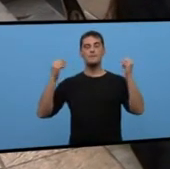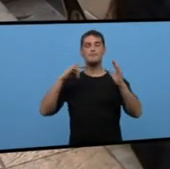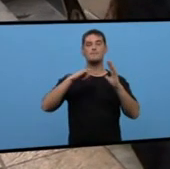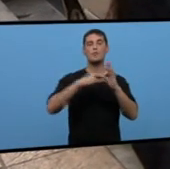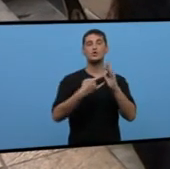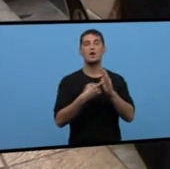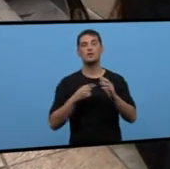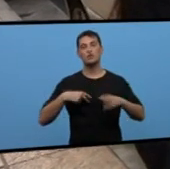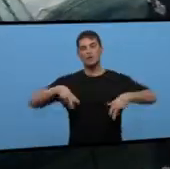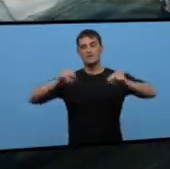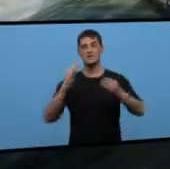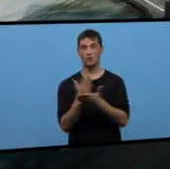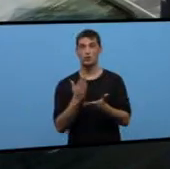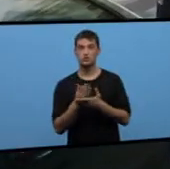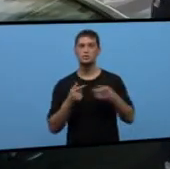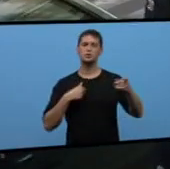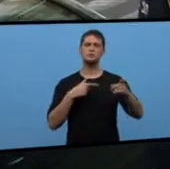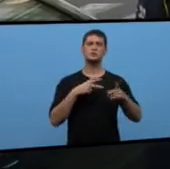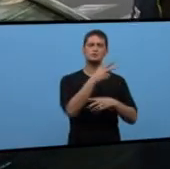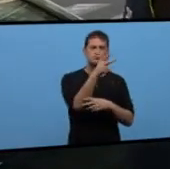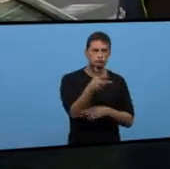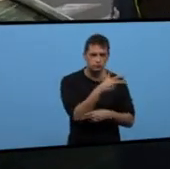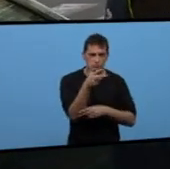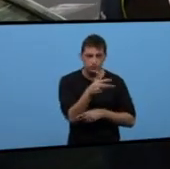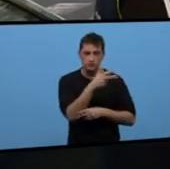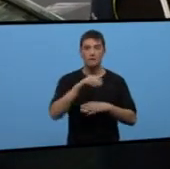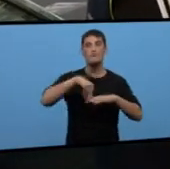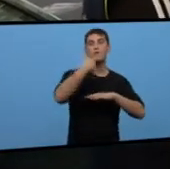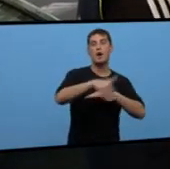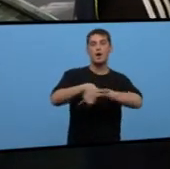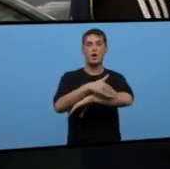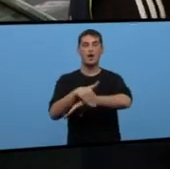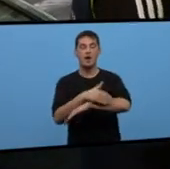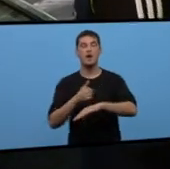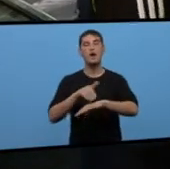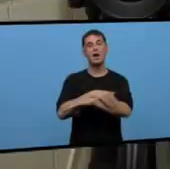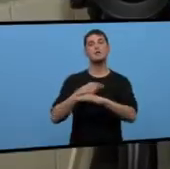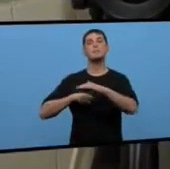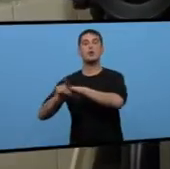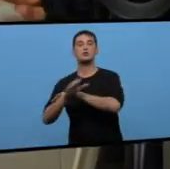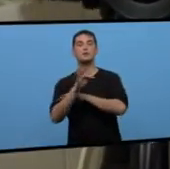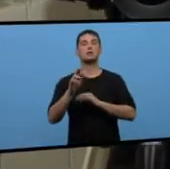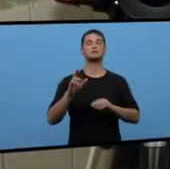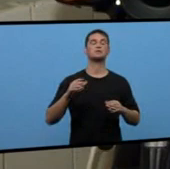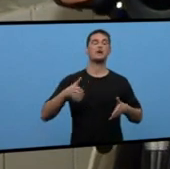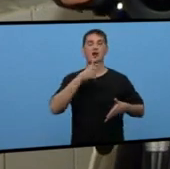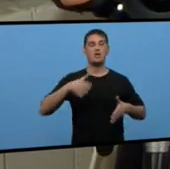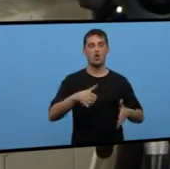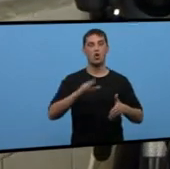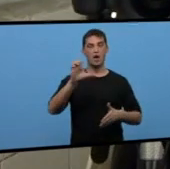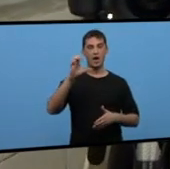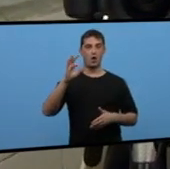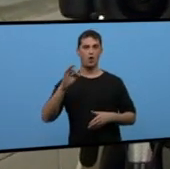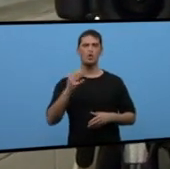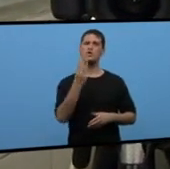parte da grabación tivo lugar en varios exteriores da cidade, concretamente na Rúa Progreso e na Rúa do Río Eo. En total, foron 3 intensos